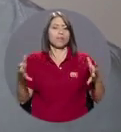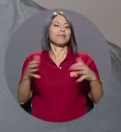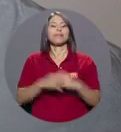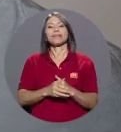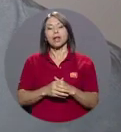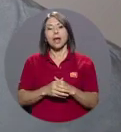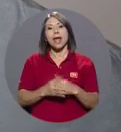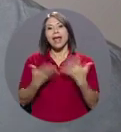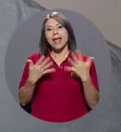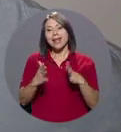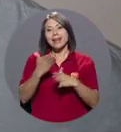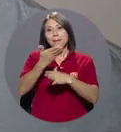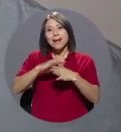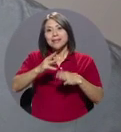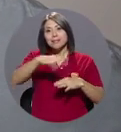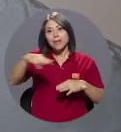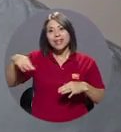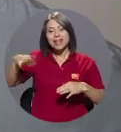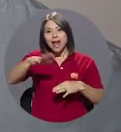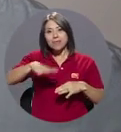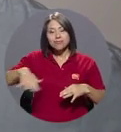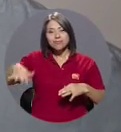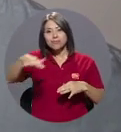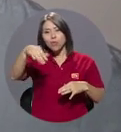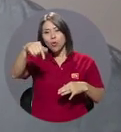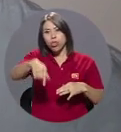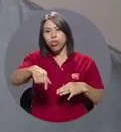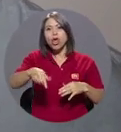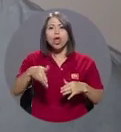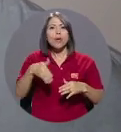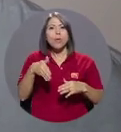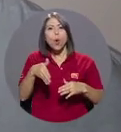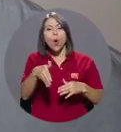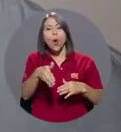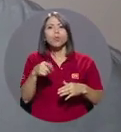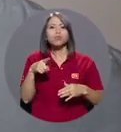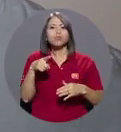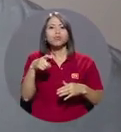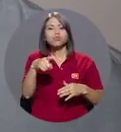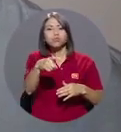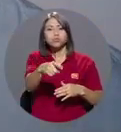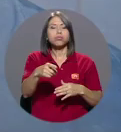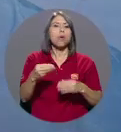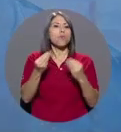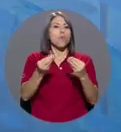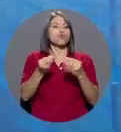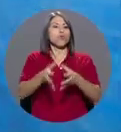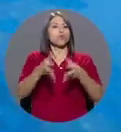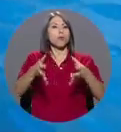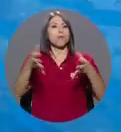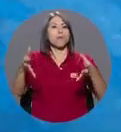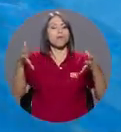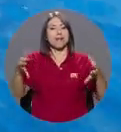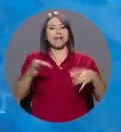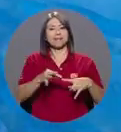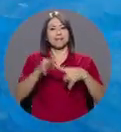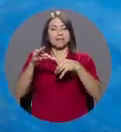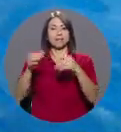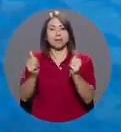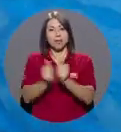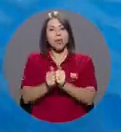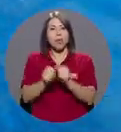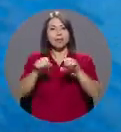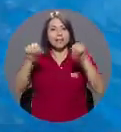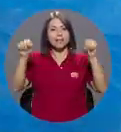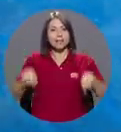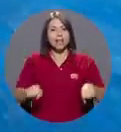grande. Entonces, en la parte marina, la parte de producción de camarones está incrementando mucho su producción,